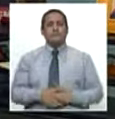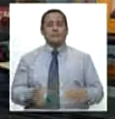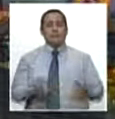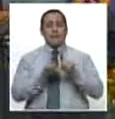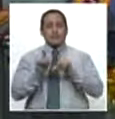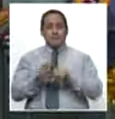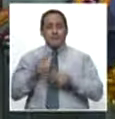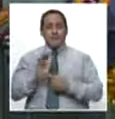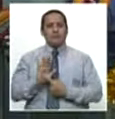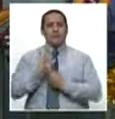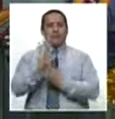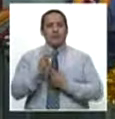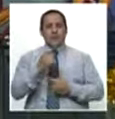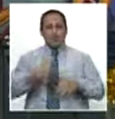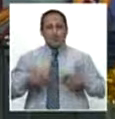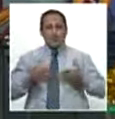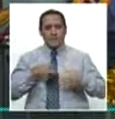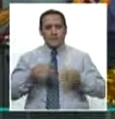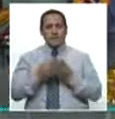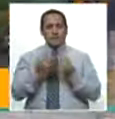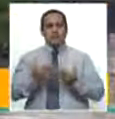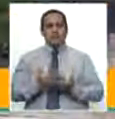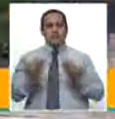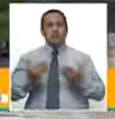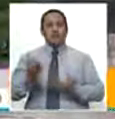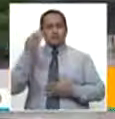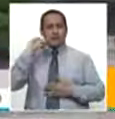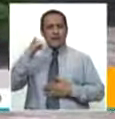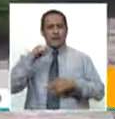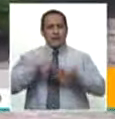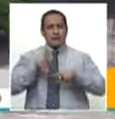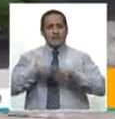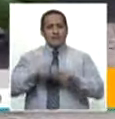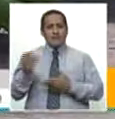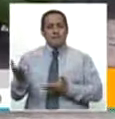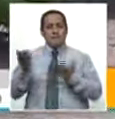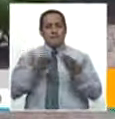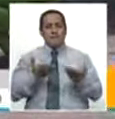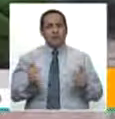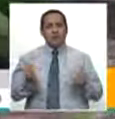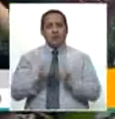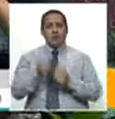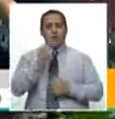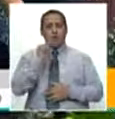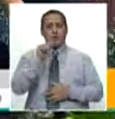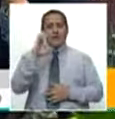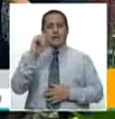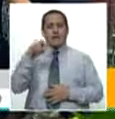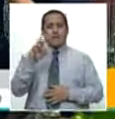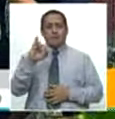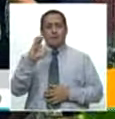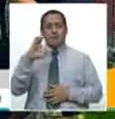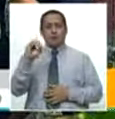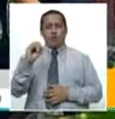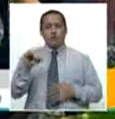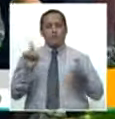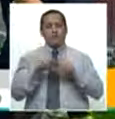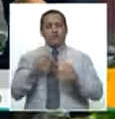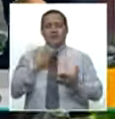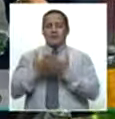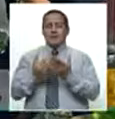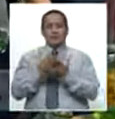José David ha demostrado que puede hacer muchas cosas. Hemos viajado a Argentina, invitados por León Gieco a un concierto.